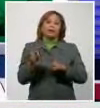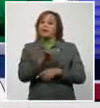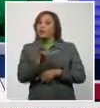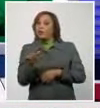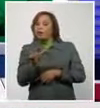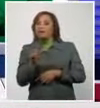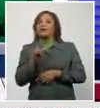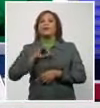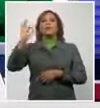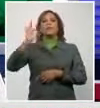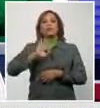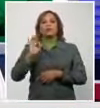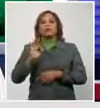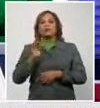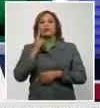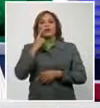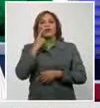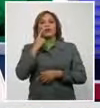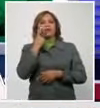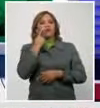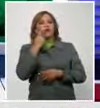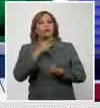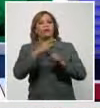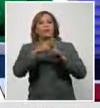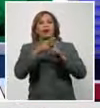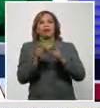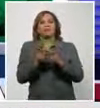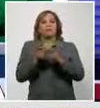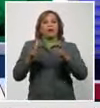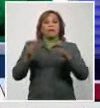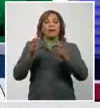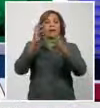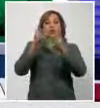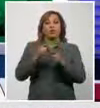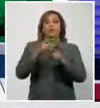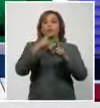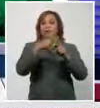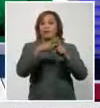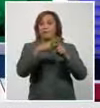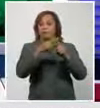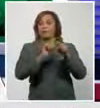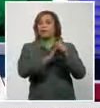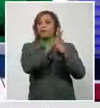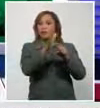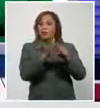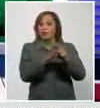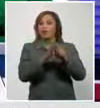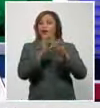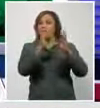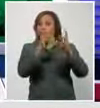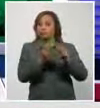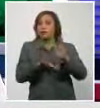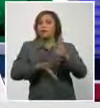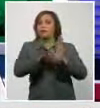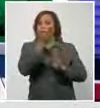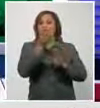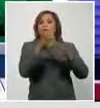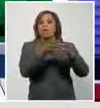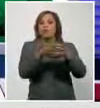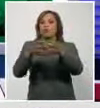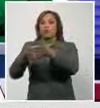letalidad que al incrementarse el número de casos, al incrementarse el número de casos en grupos de edades